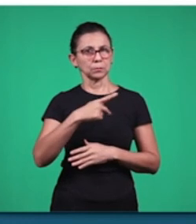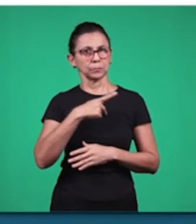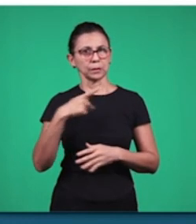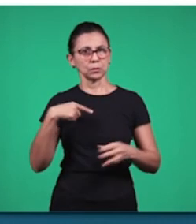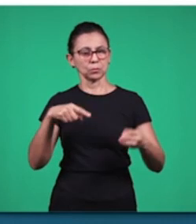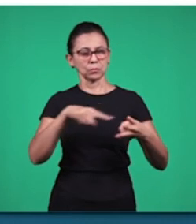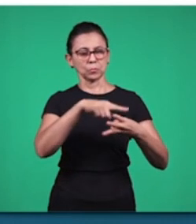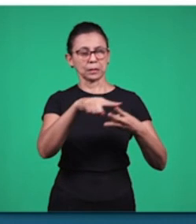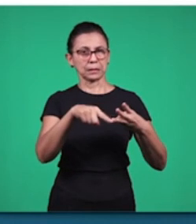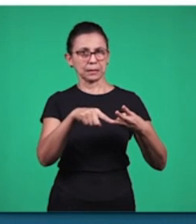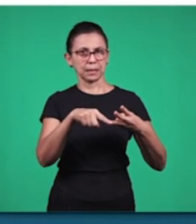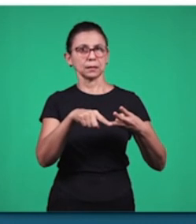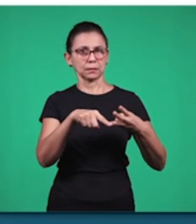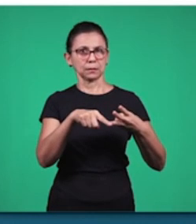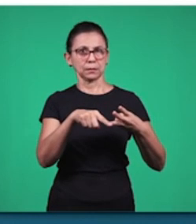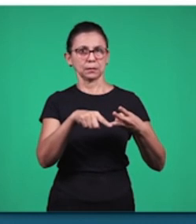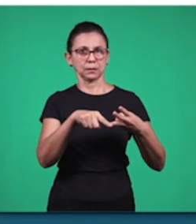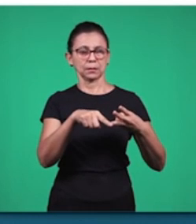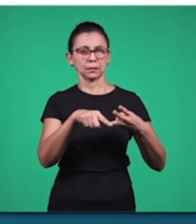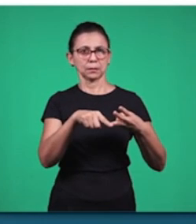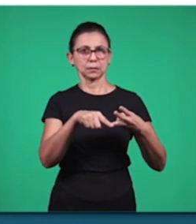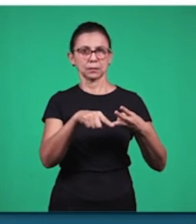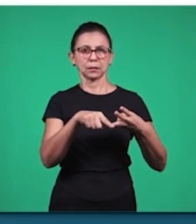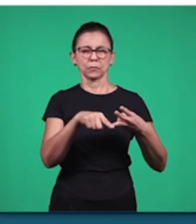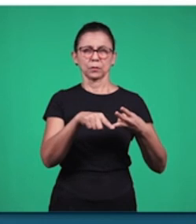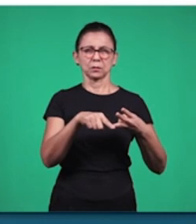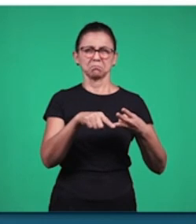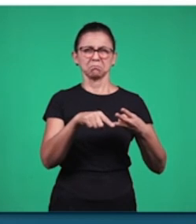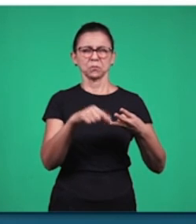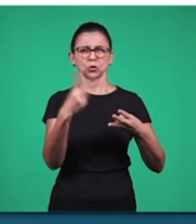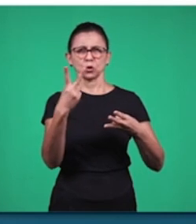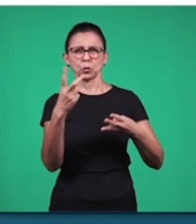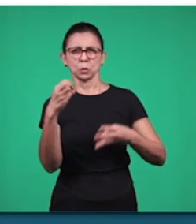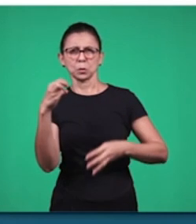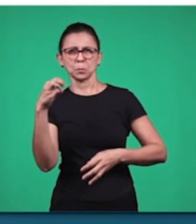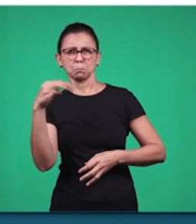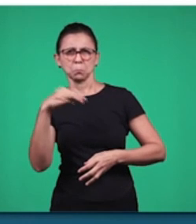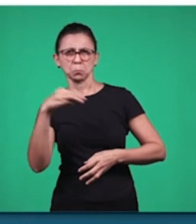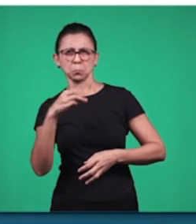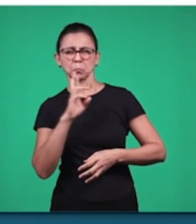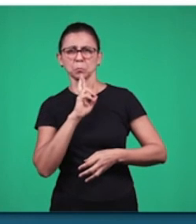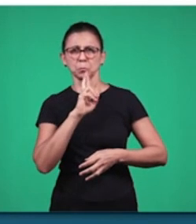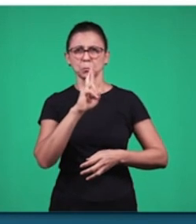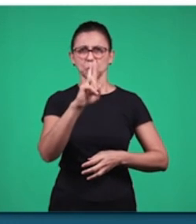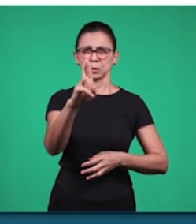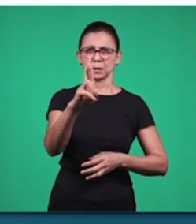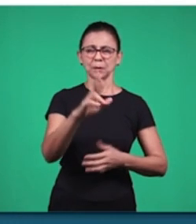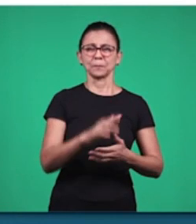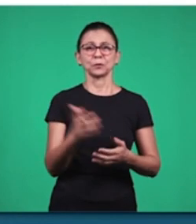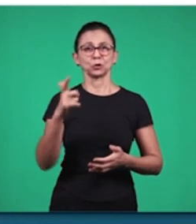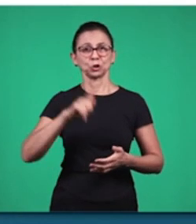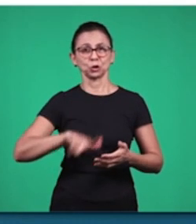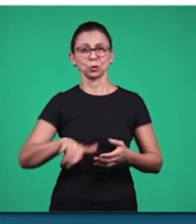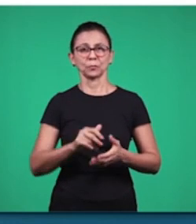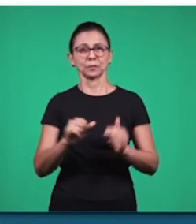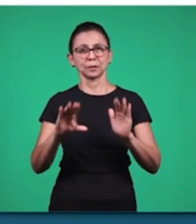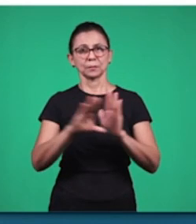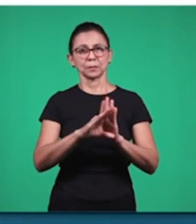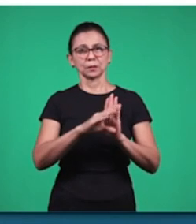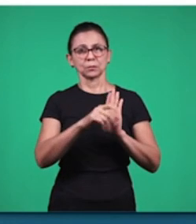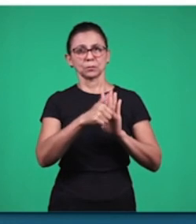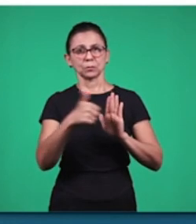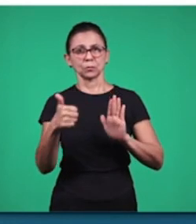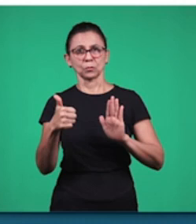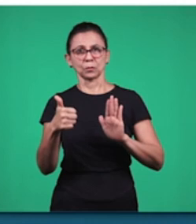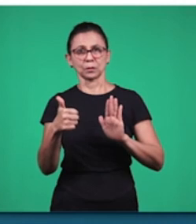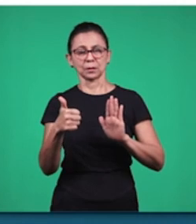Yedelti, Gilson, Alexandre, tienen un poco más de 2 minutos para responder leyendo el capítulo 11